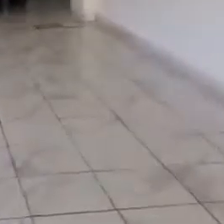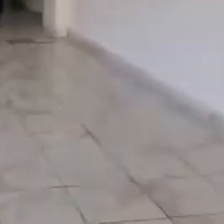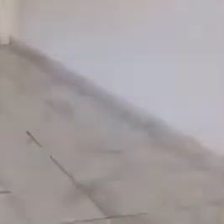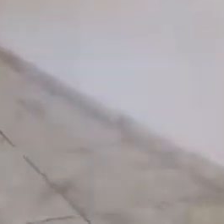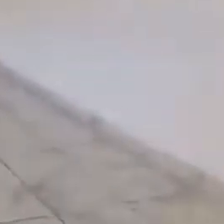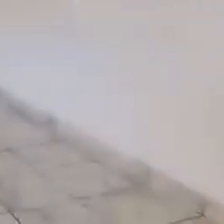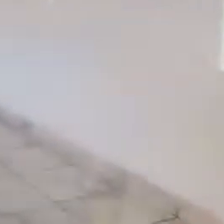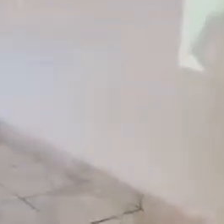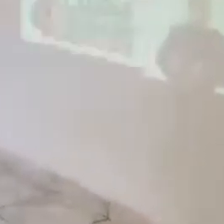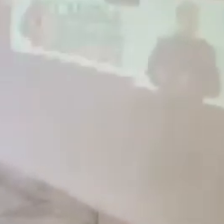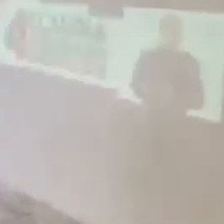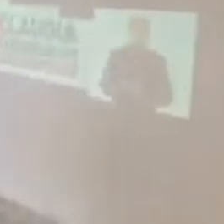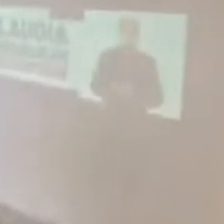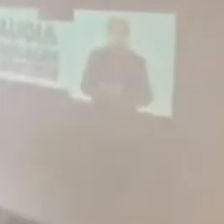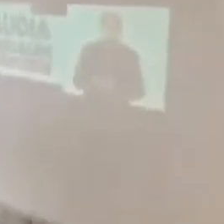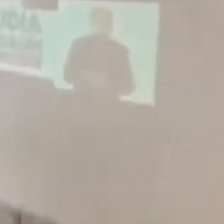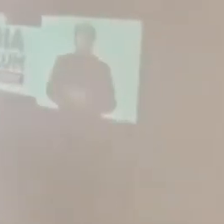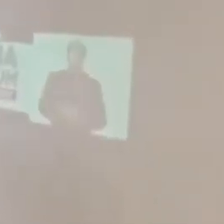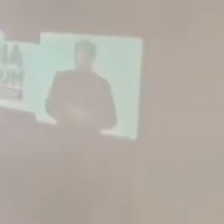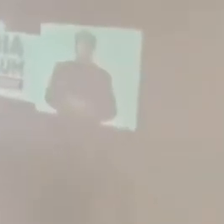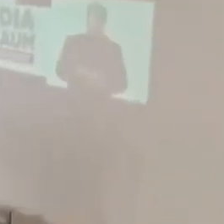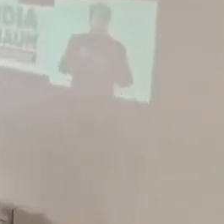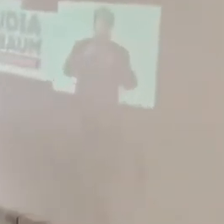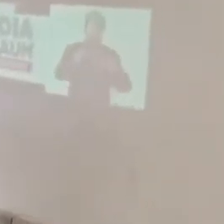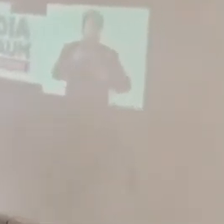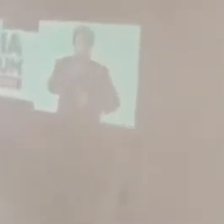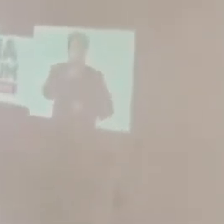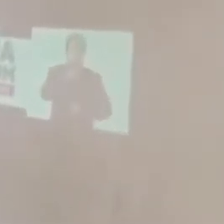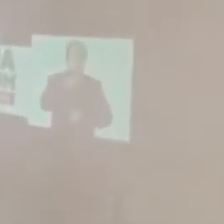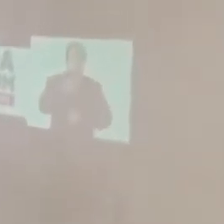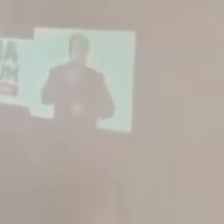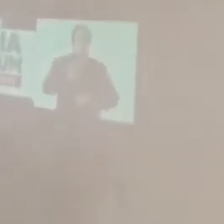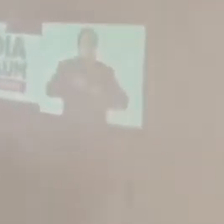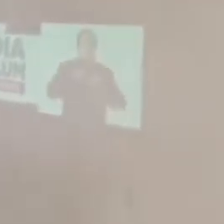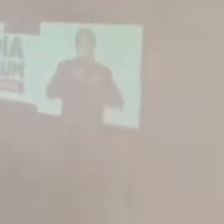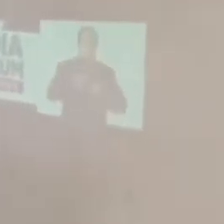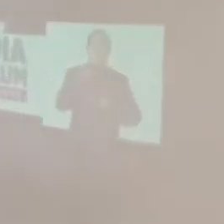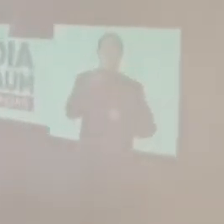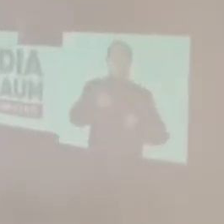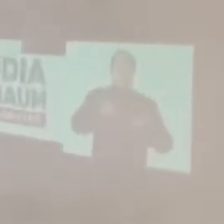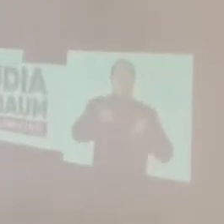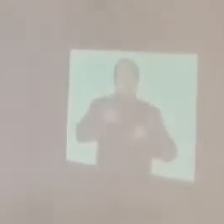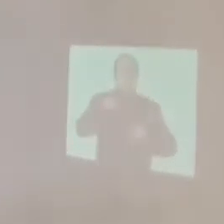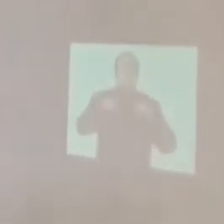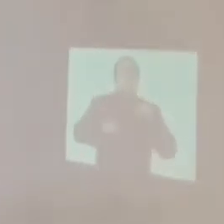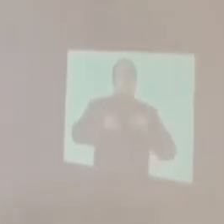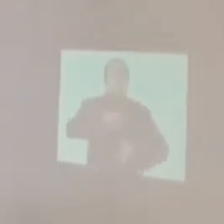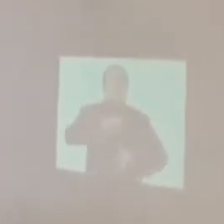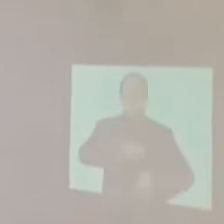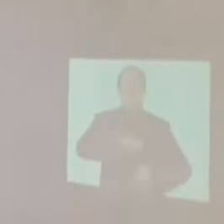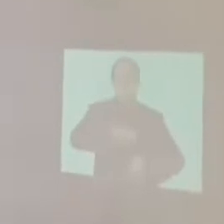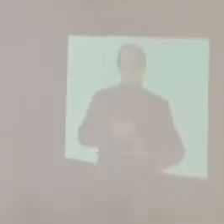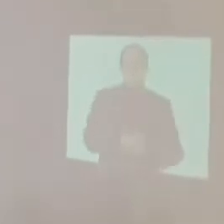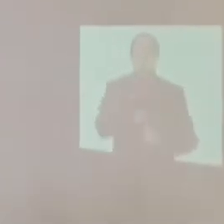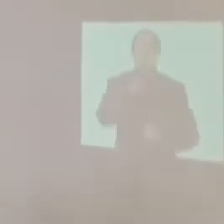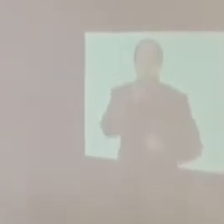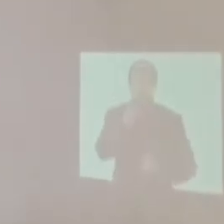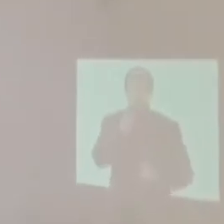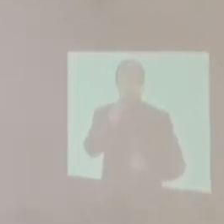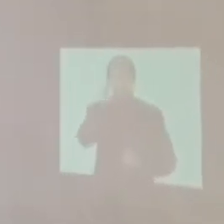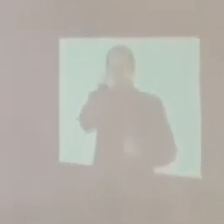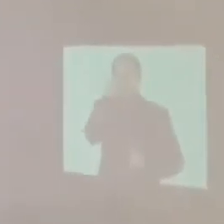de la República en que no puede haber paz y seguridad si no hay justicia. Y también coincidimos